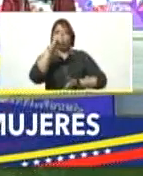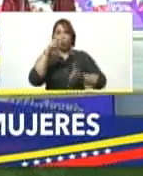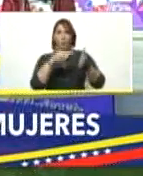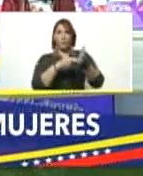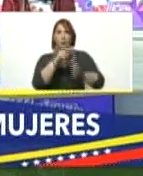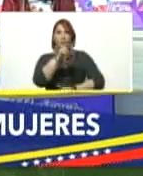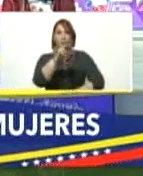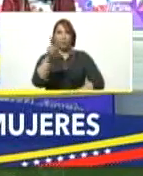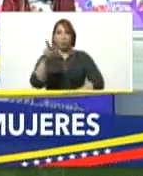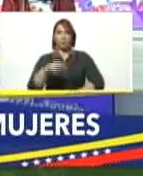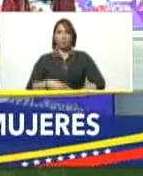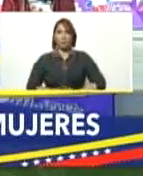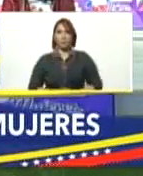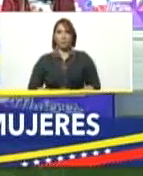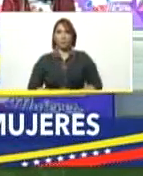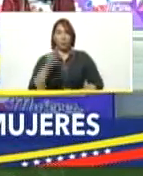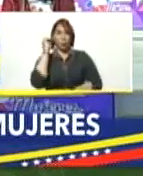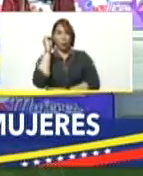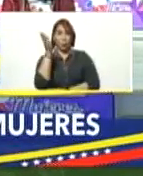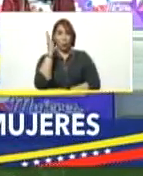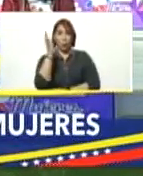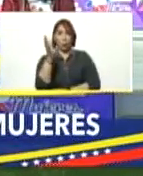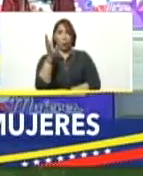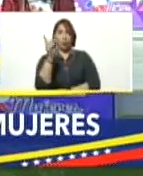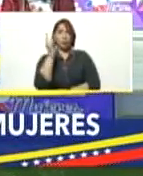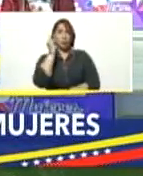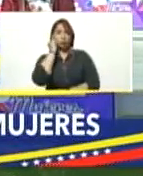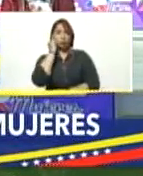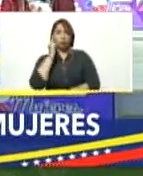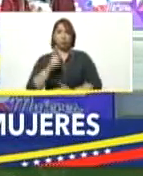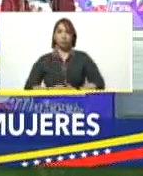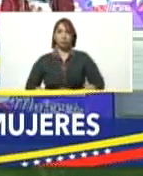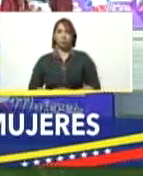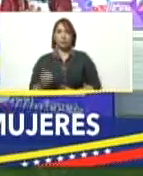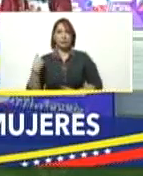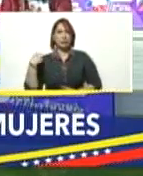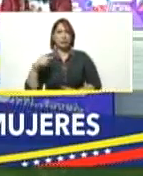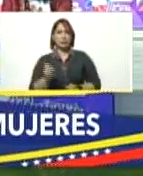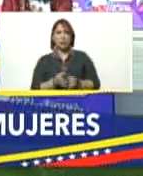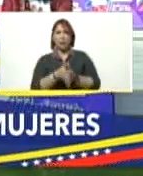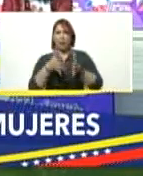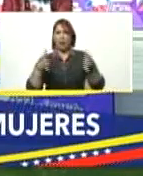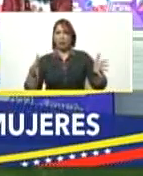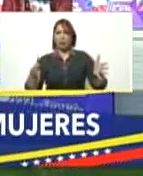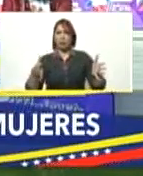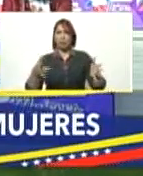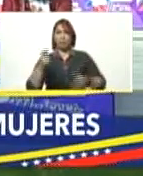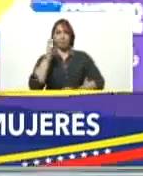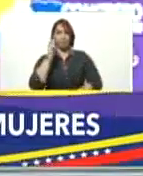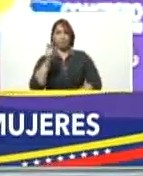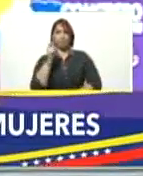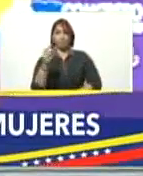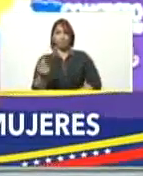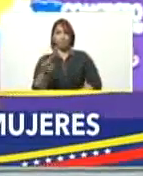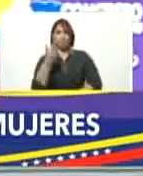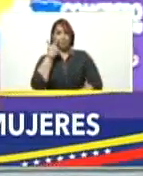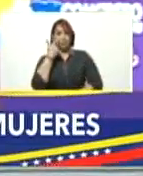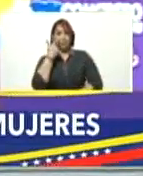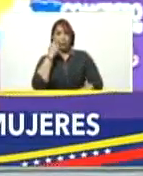2022. Este Congreso de Mujeres tiene grandes tareas para